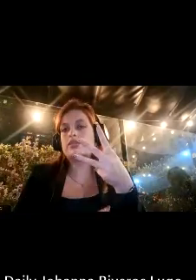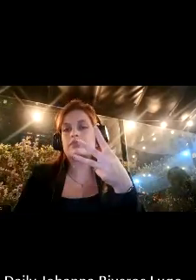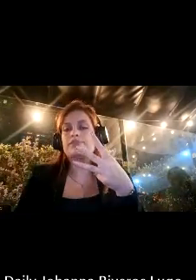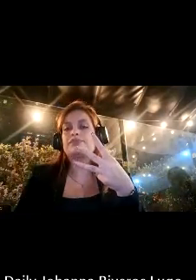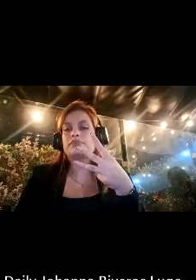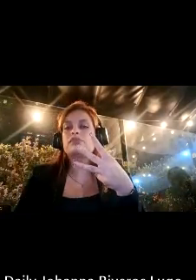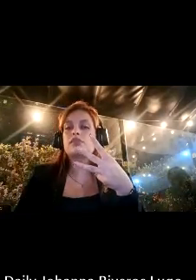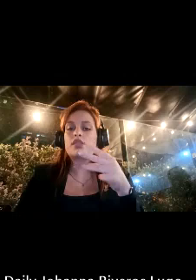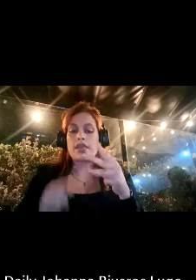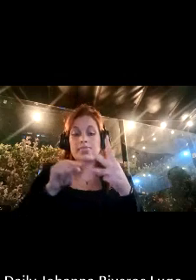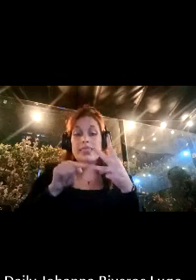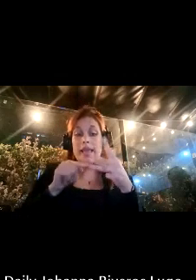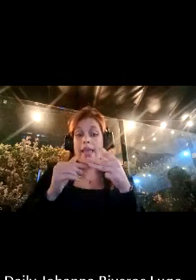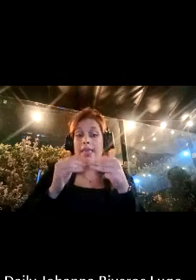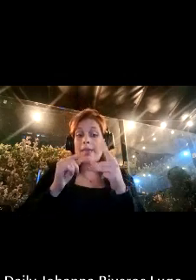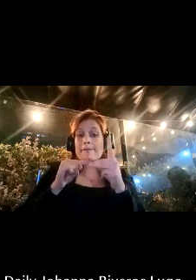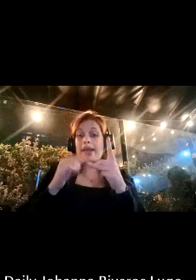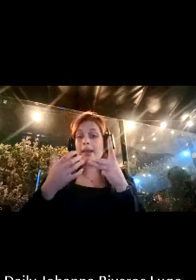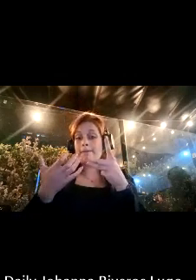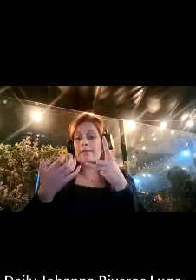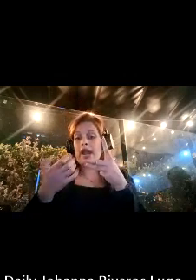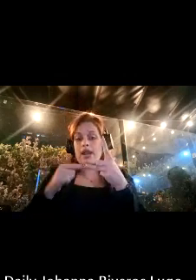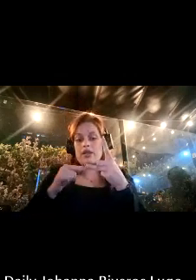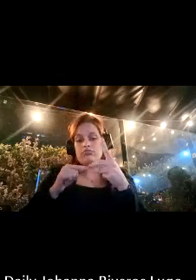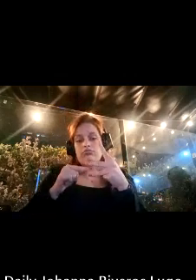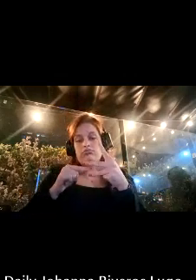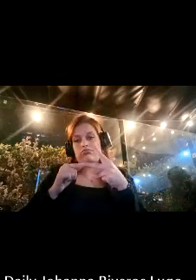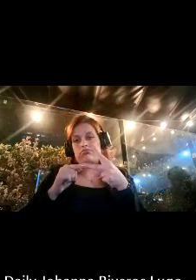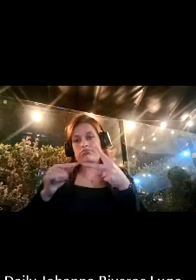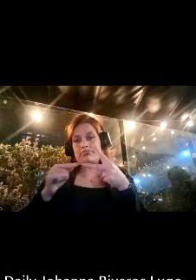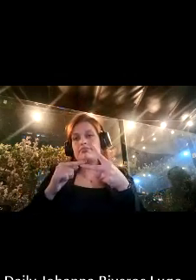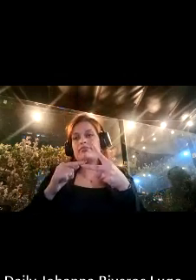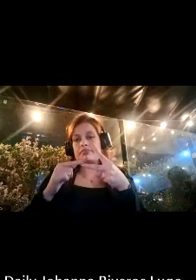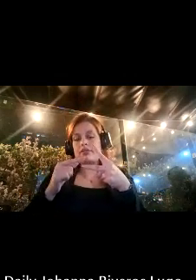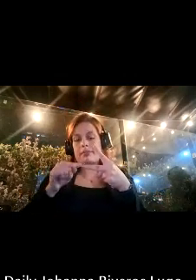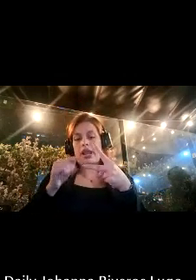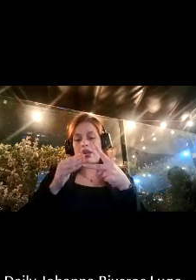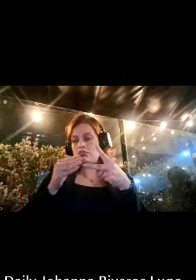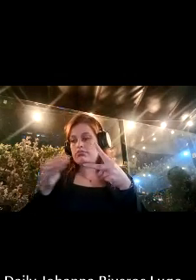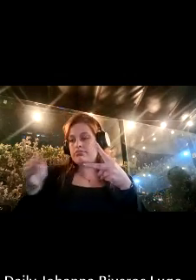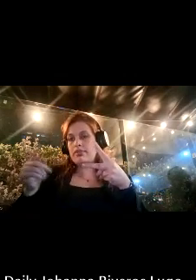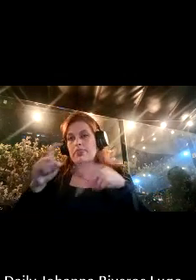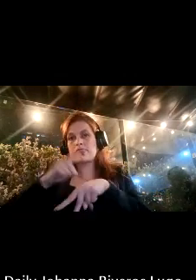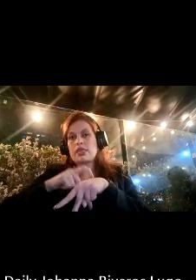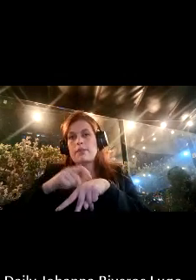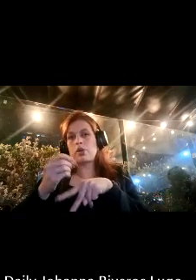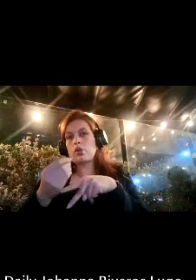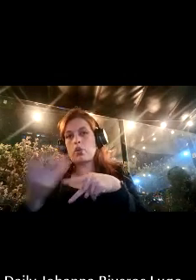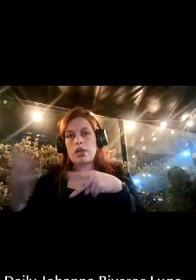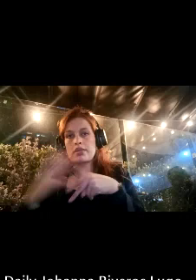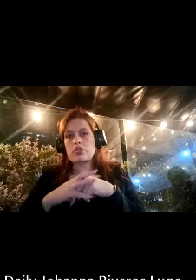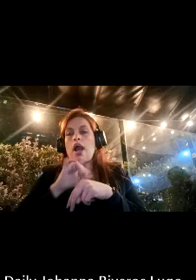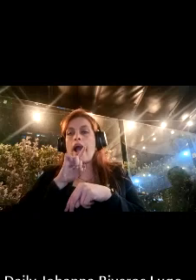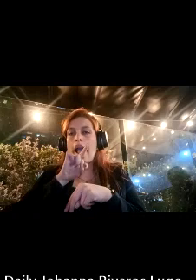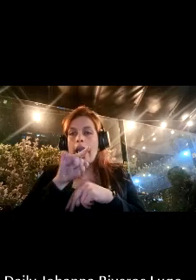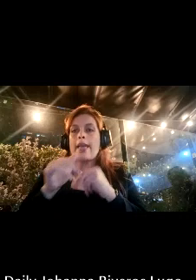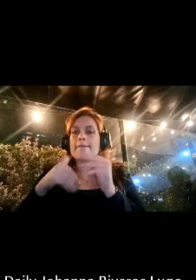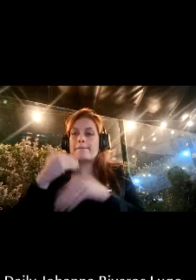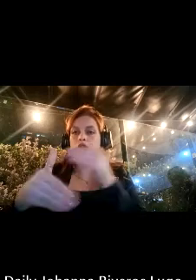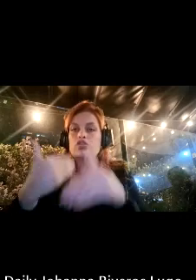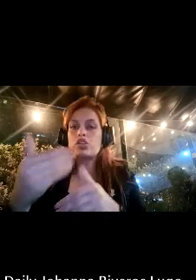tiempos en cada intento, en esos 3 intentos. Y sacamos el promedio. Como fueron 3 resultados de